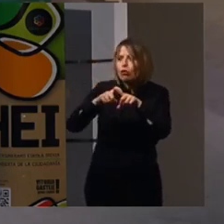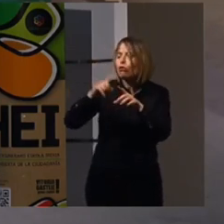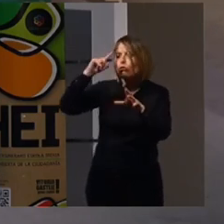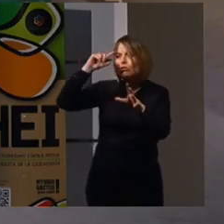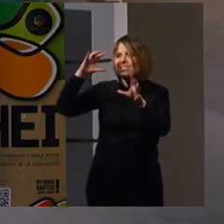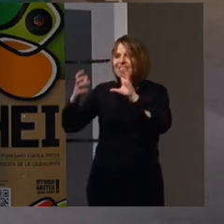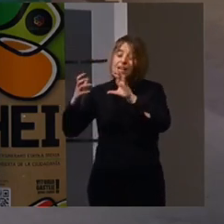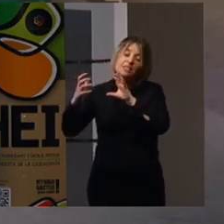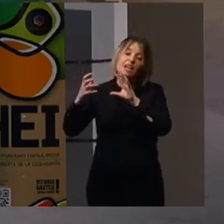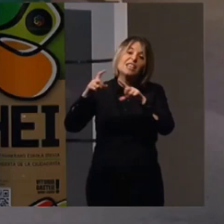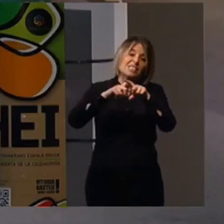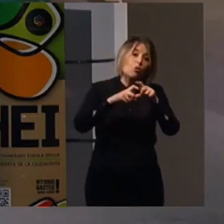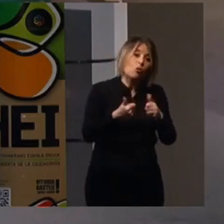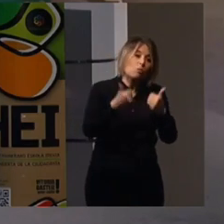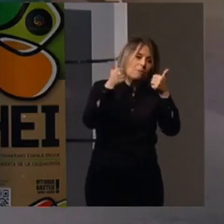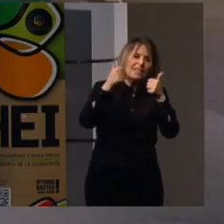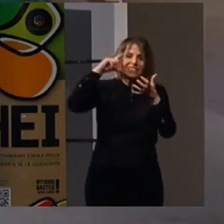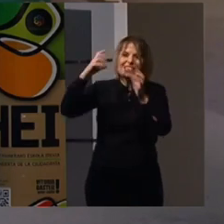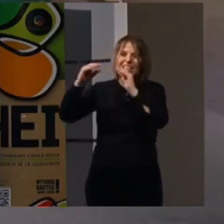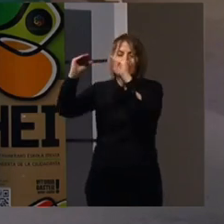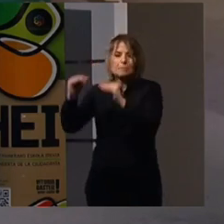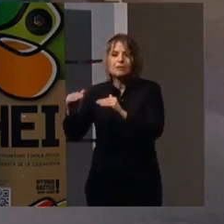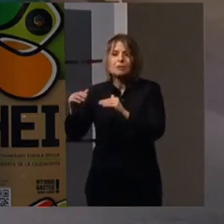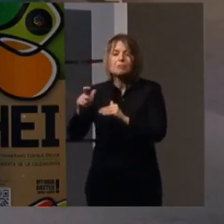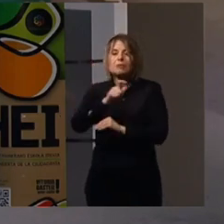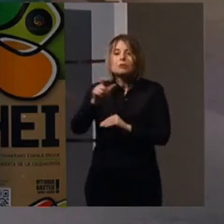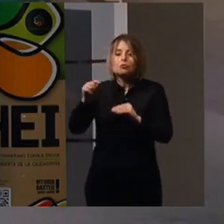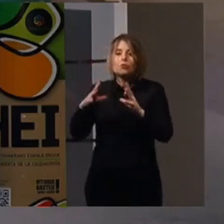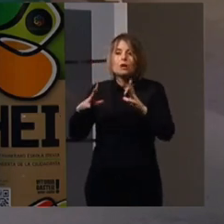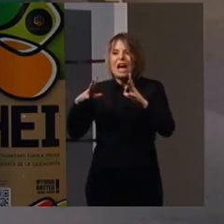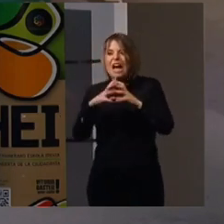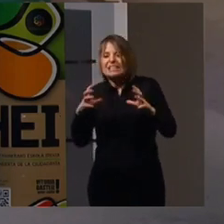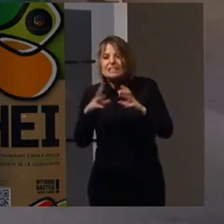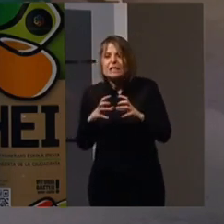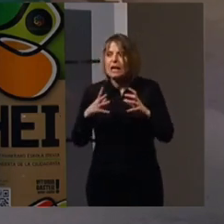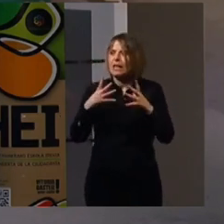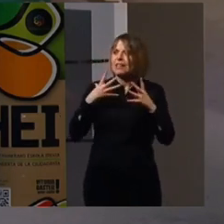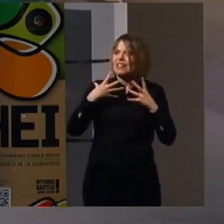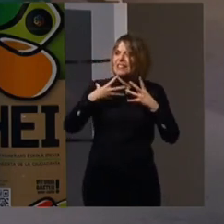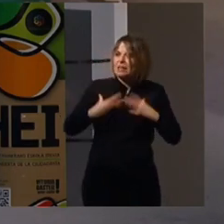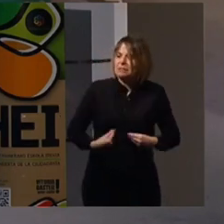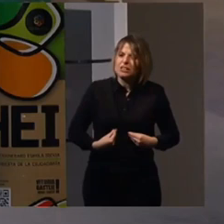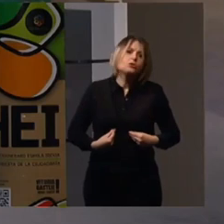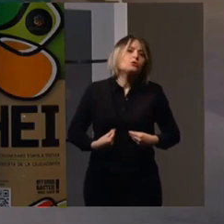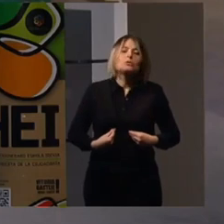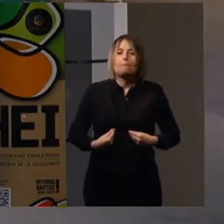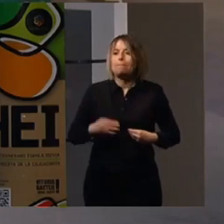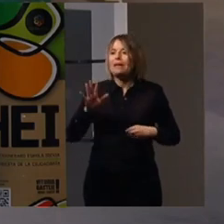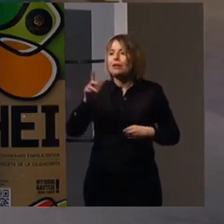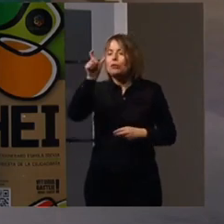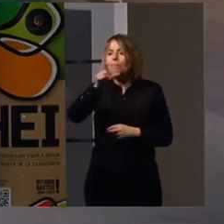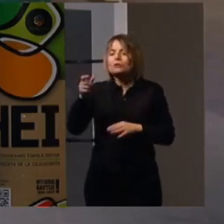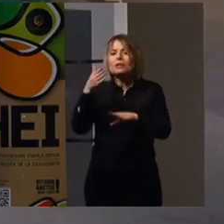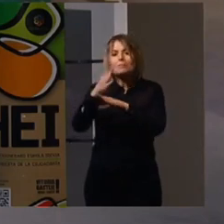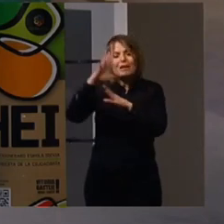poco menos lo del psiquiatra, más el psicólogo. Pero la gente pues como que habla de su proceso de ansiedad, de su proceso de depresión. Se escucha mucho menos hablar de gente